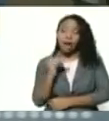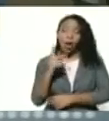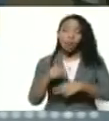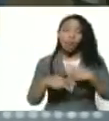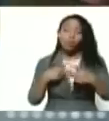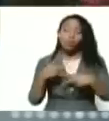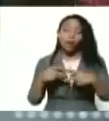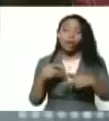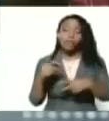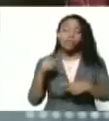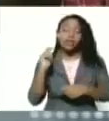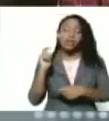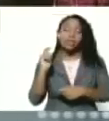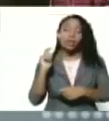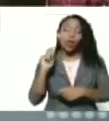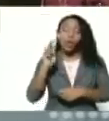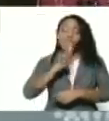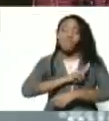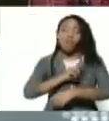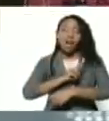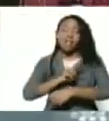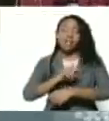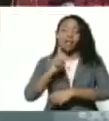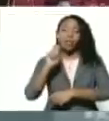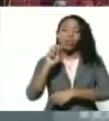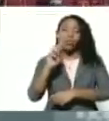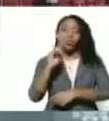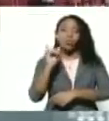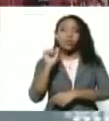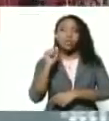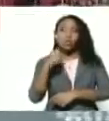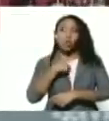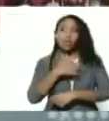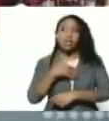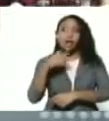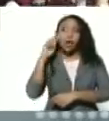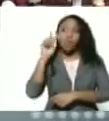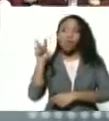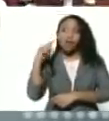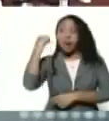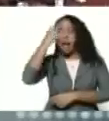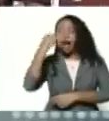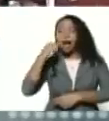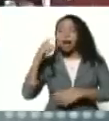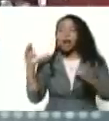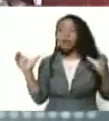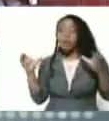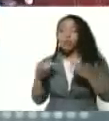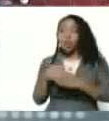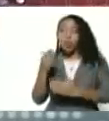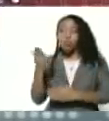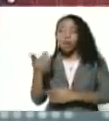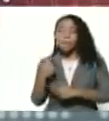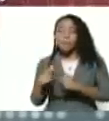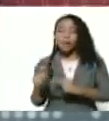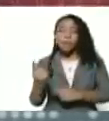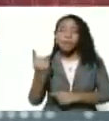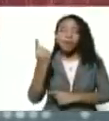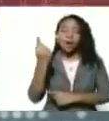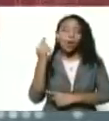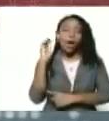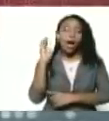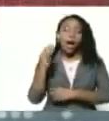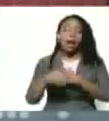de los Valles del Tuy. Yo quiero verles la cara, reunirme con ustedes. Pero primero hacen una jornada